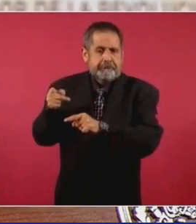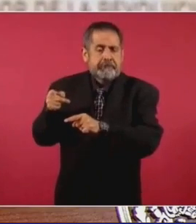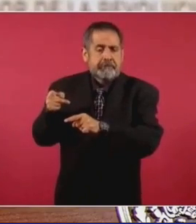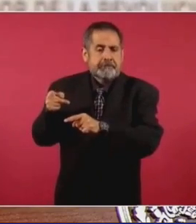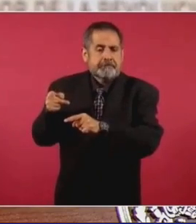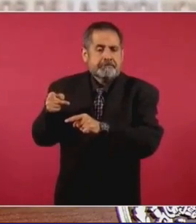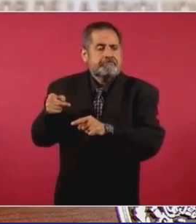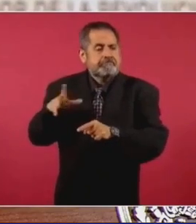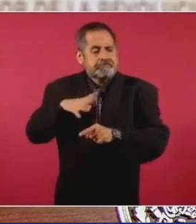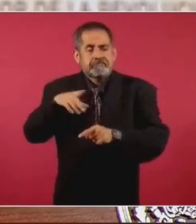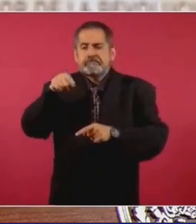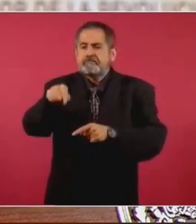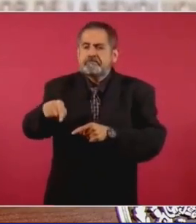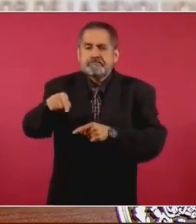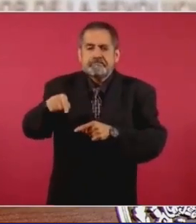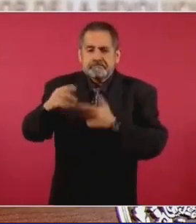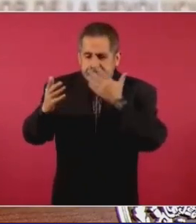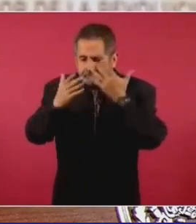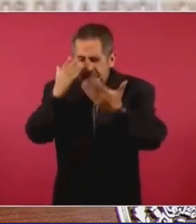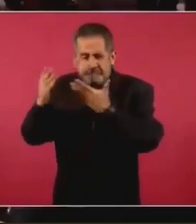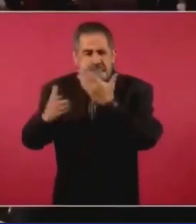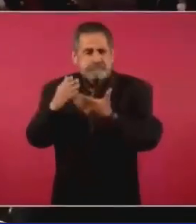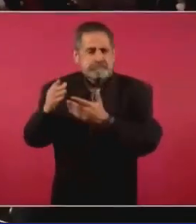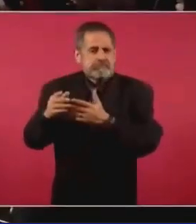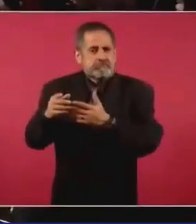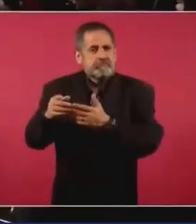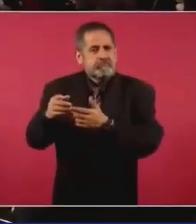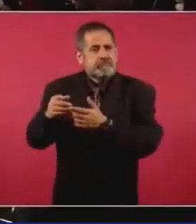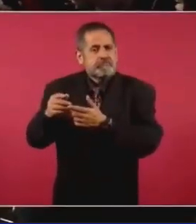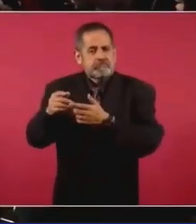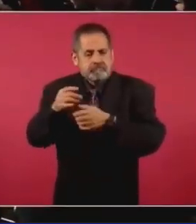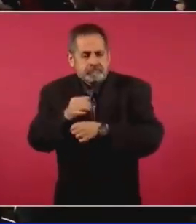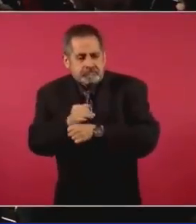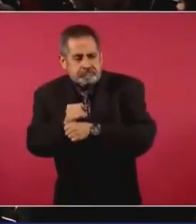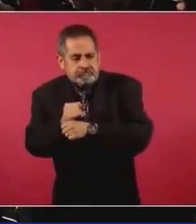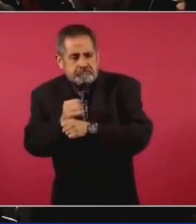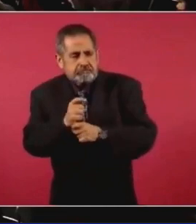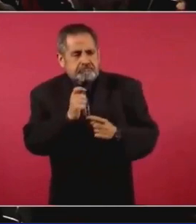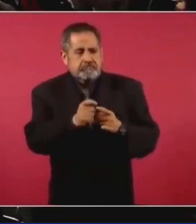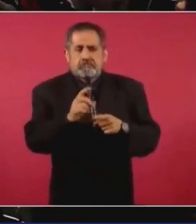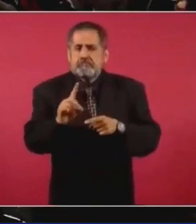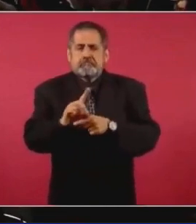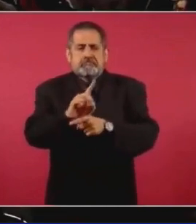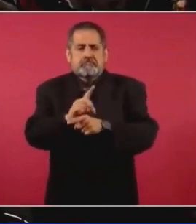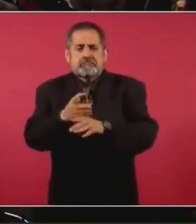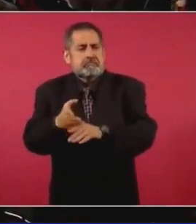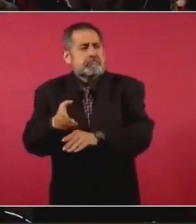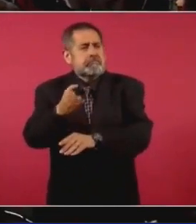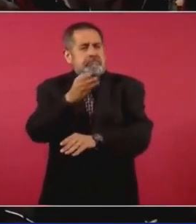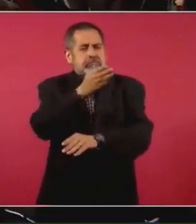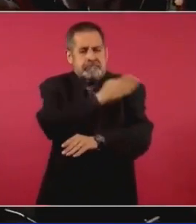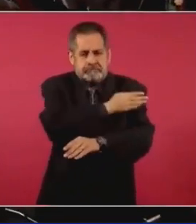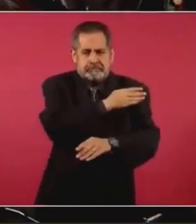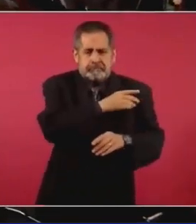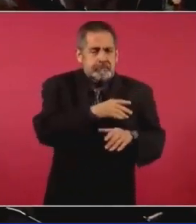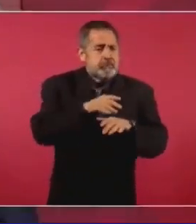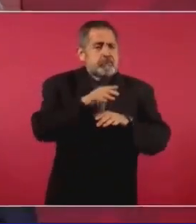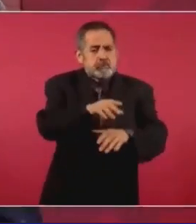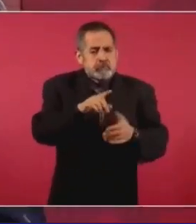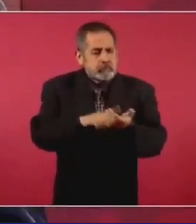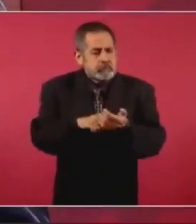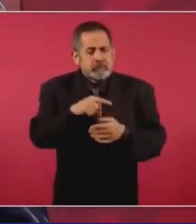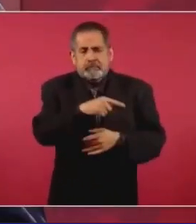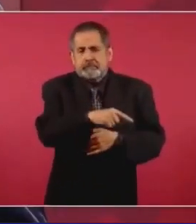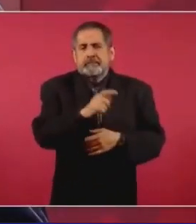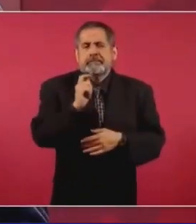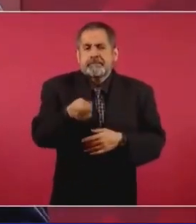Tienen un centro donde hacen una investigación desde hace años sobre la